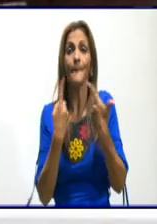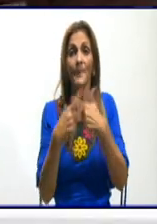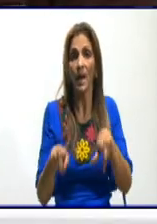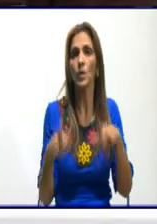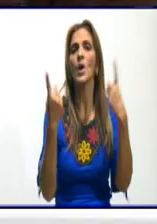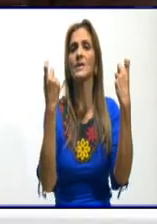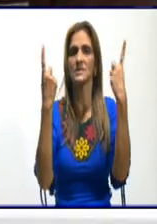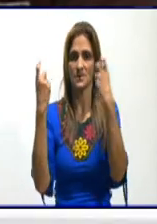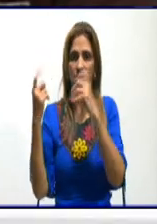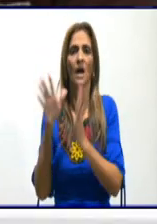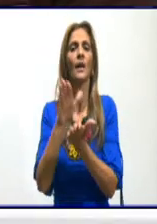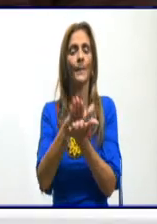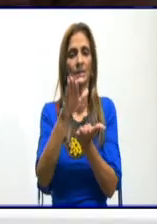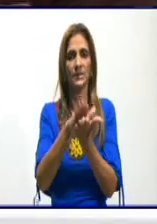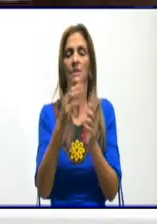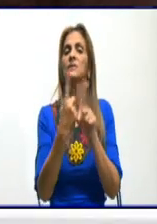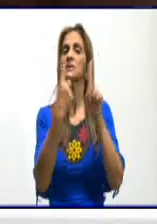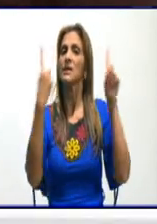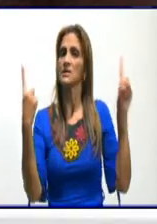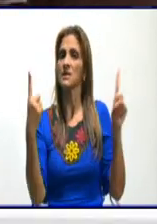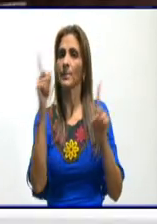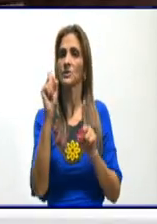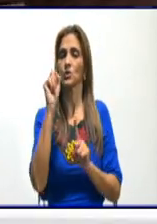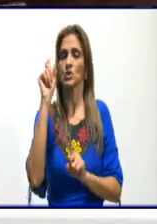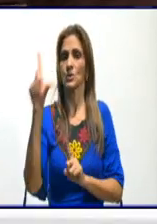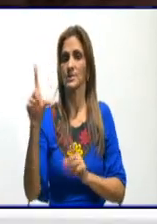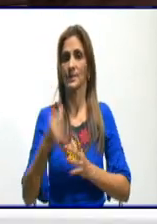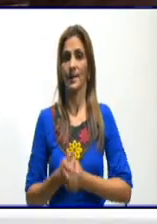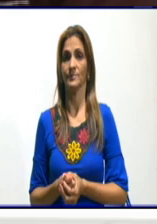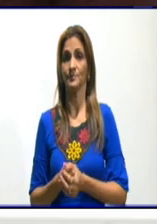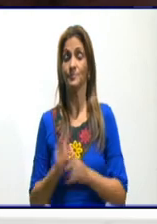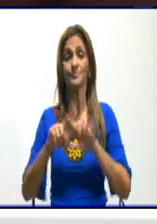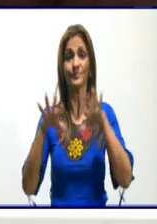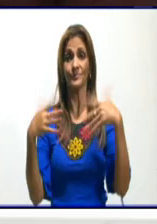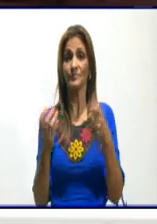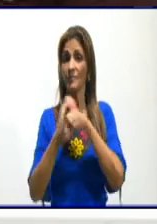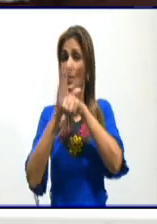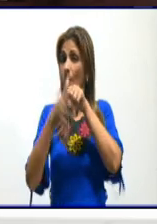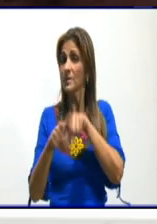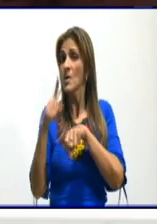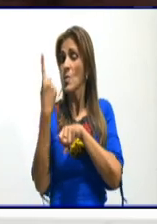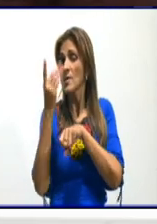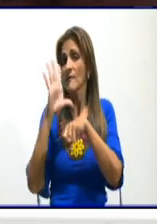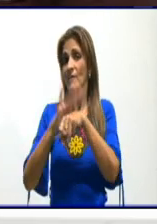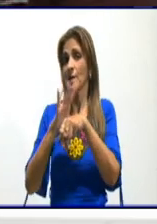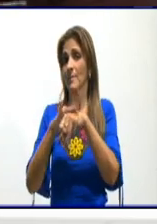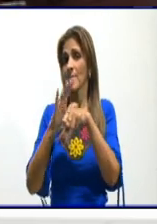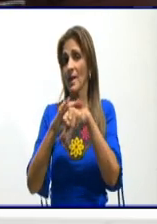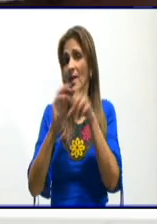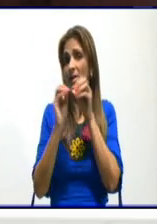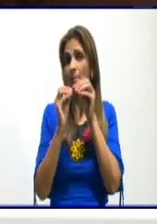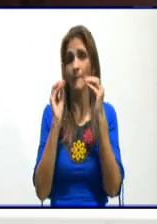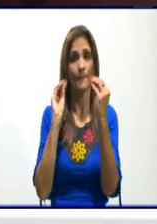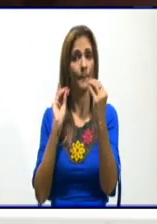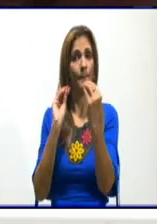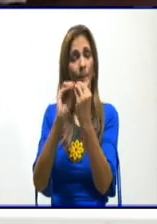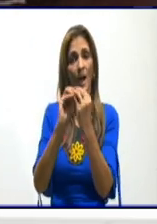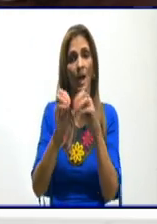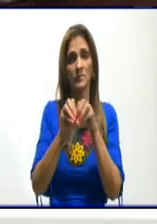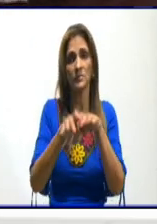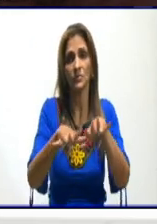el distanciamiento social. Esto es una enfermedad de una amplísima difusibilidad